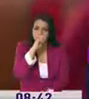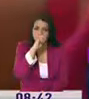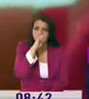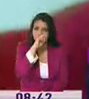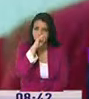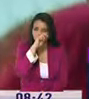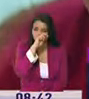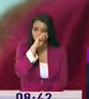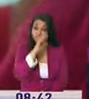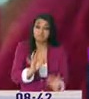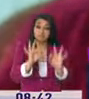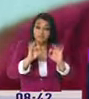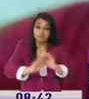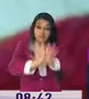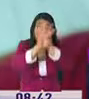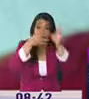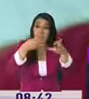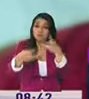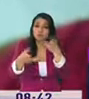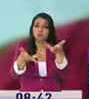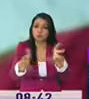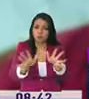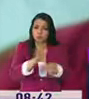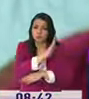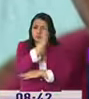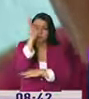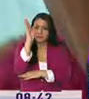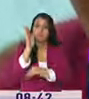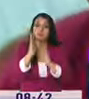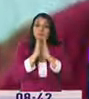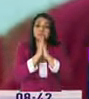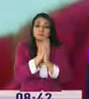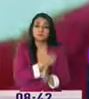hay transparencia. Yo le pido al presidente Lenín